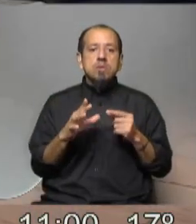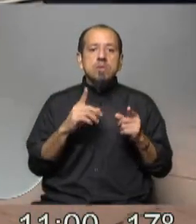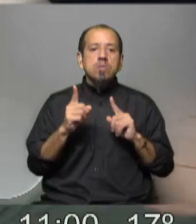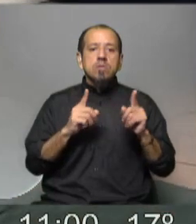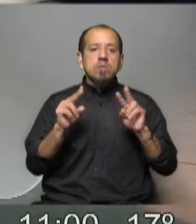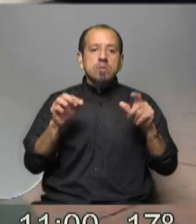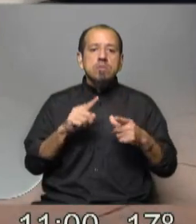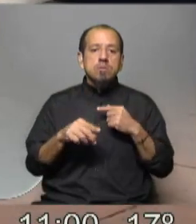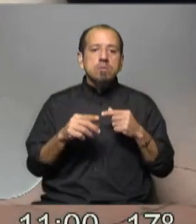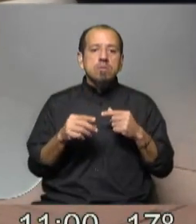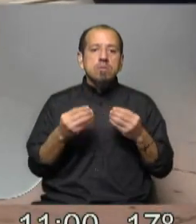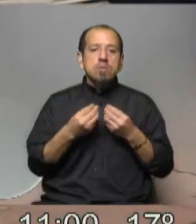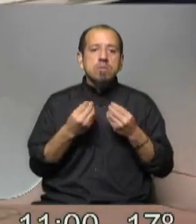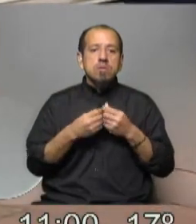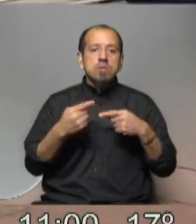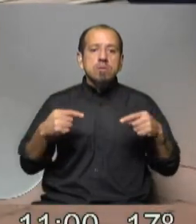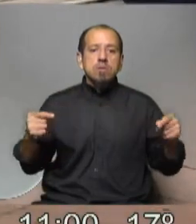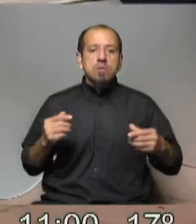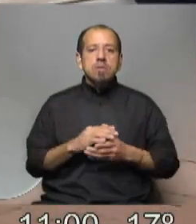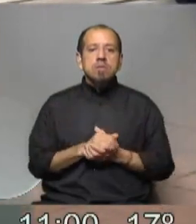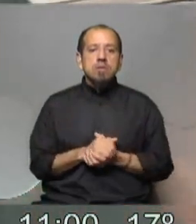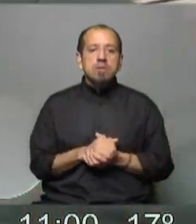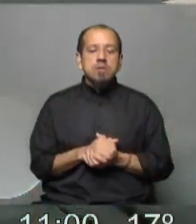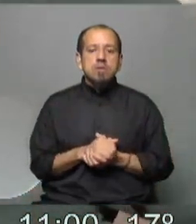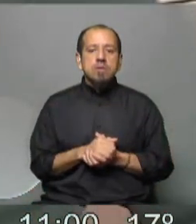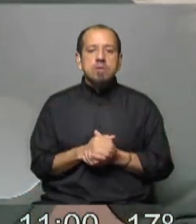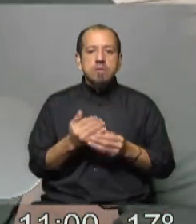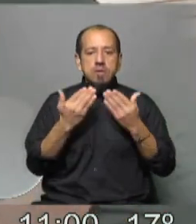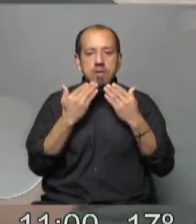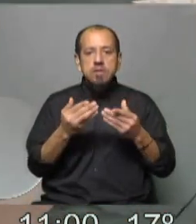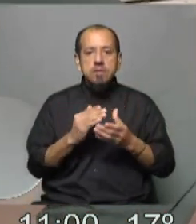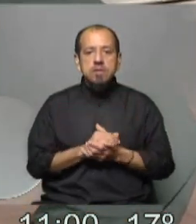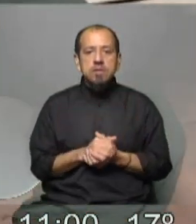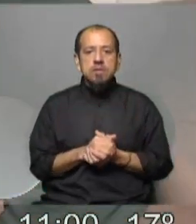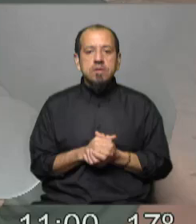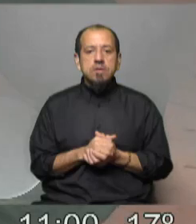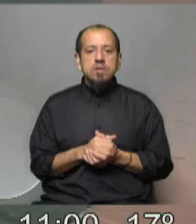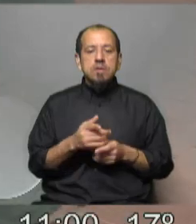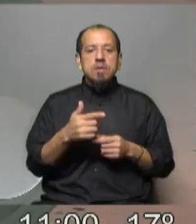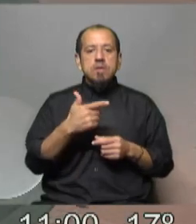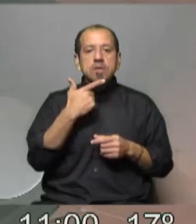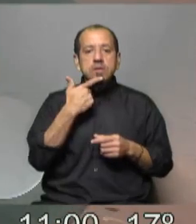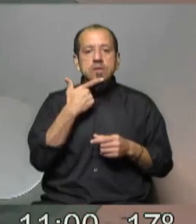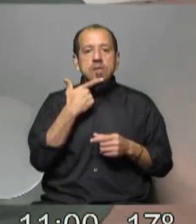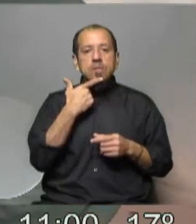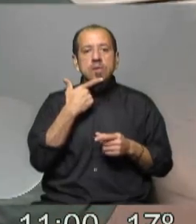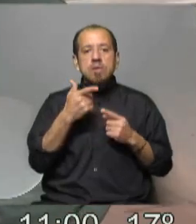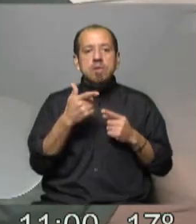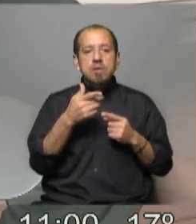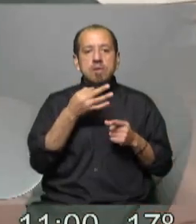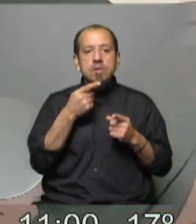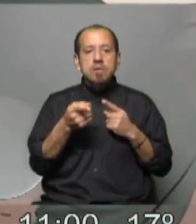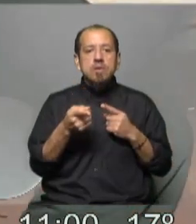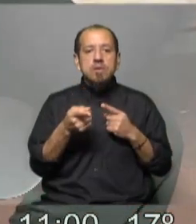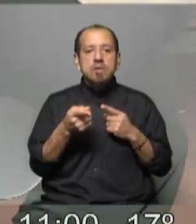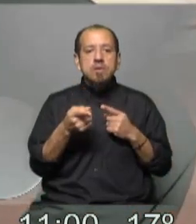salir. De todo, se van a ir enterando. Bueno, Martín, gracias por tus palabras. Y adelanto que en septiembre pues, estamos en condiciones de confirmar